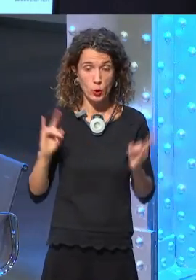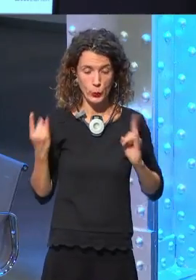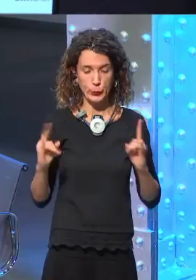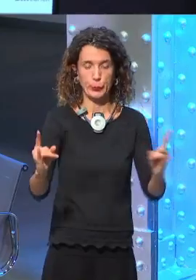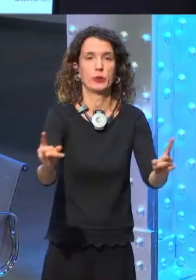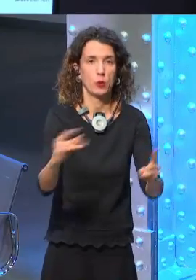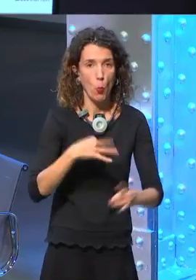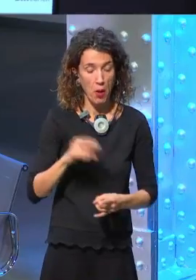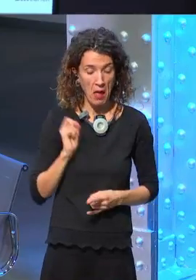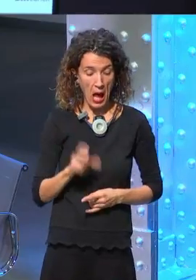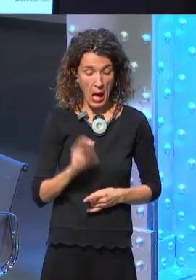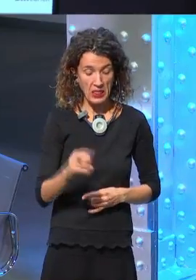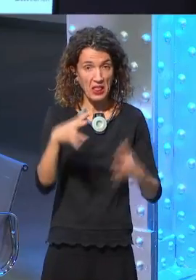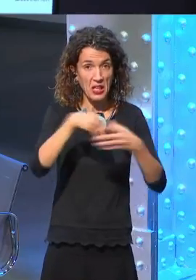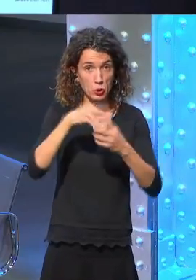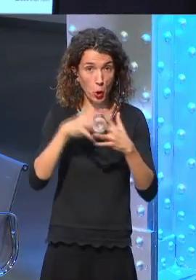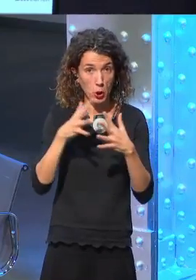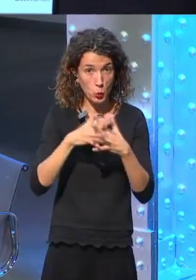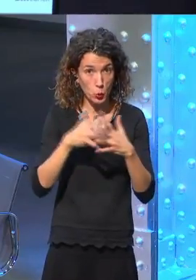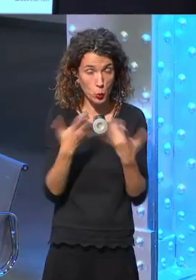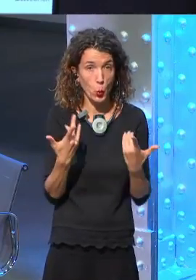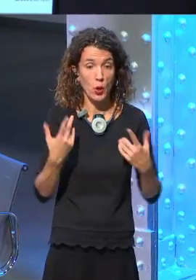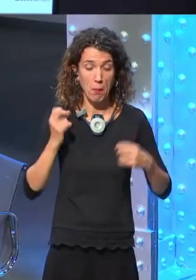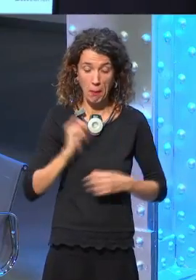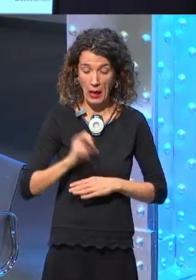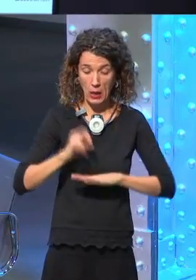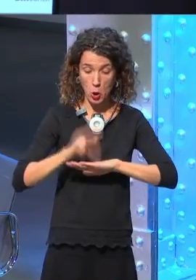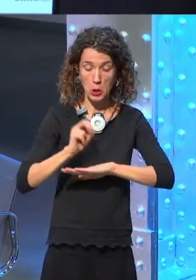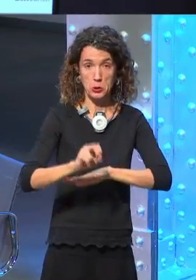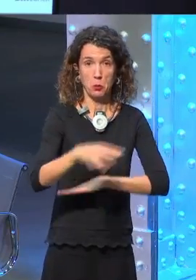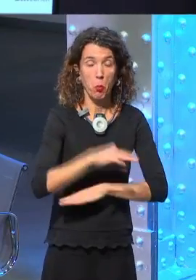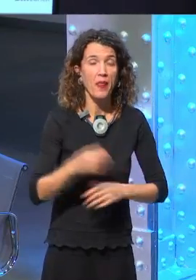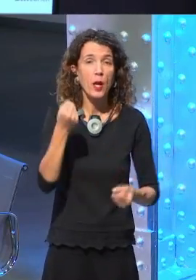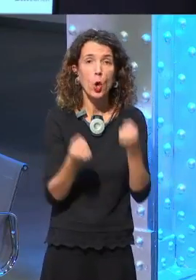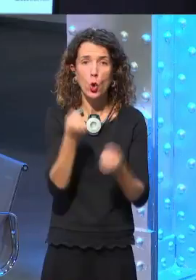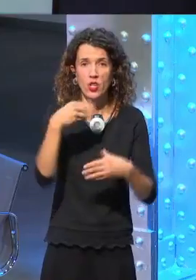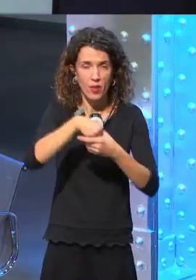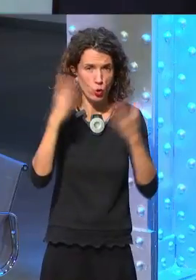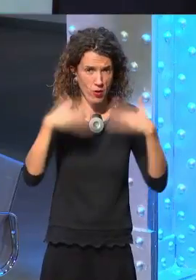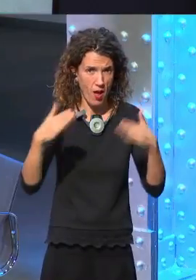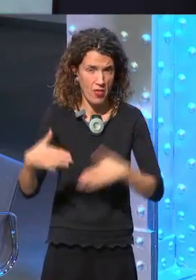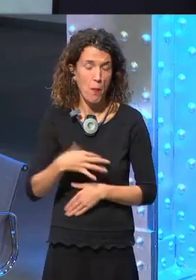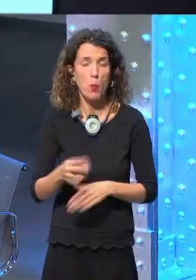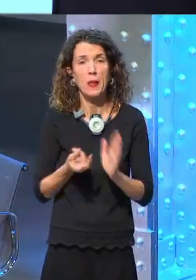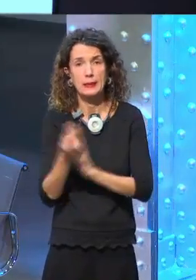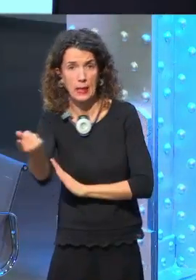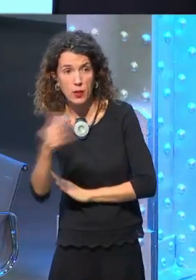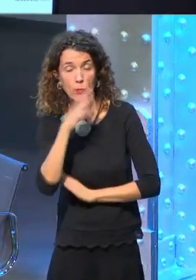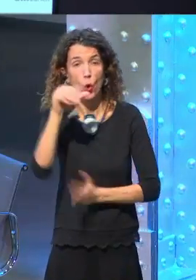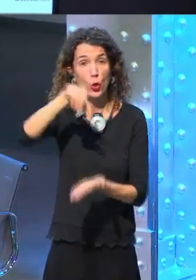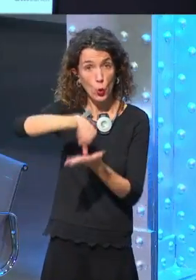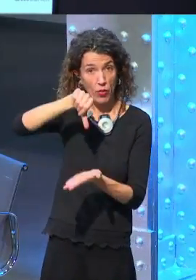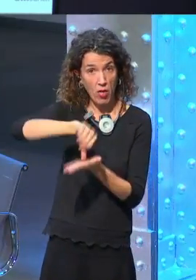Puedes andar dentro de la estructura. Es totalmente peatonal, no hay coches dentro, pero también puedes salir porque la